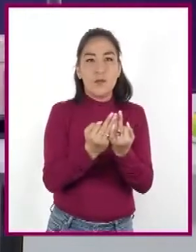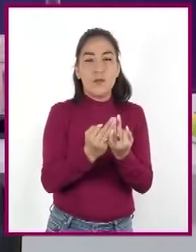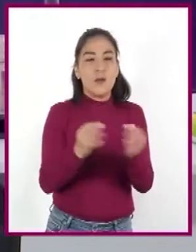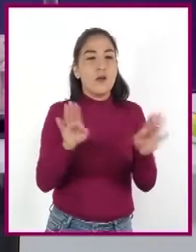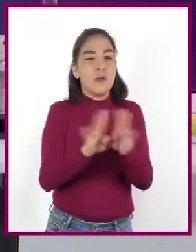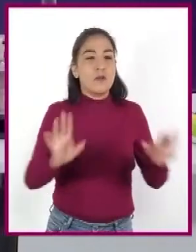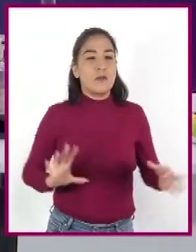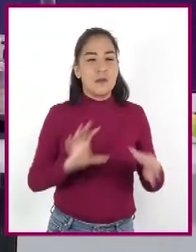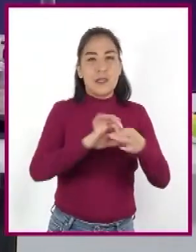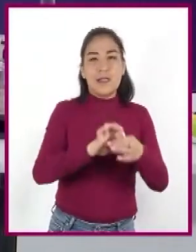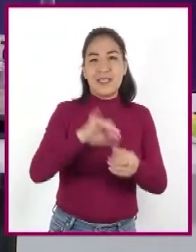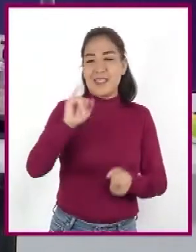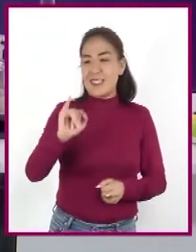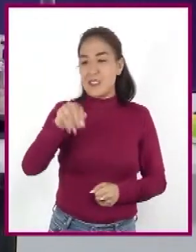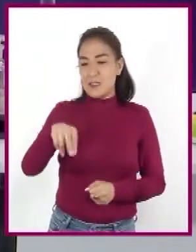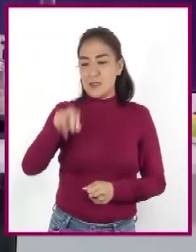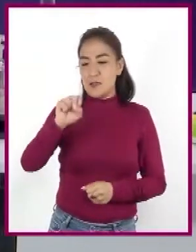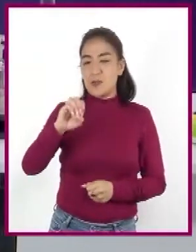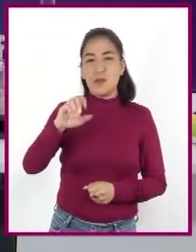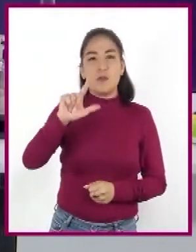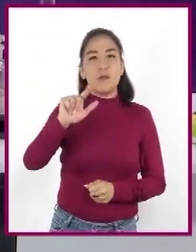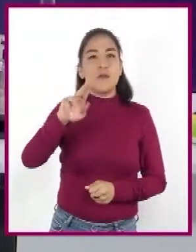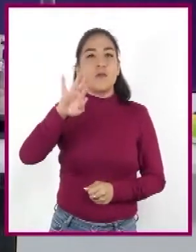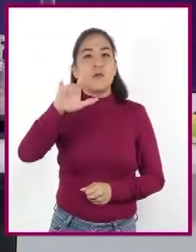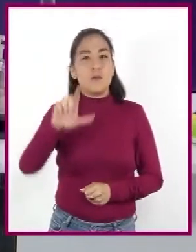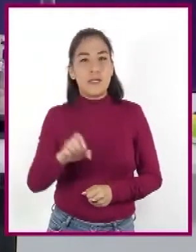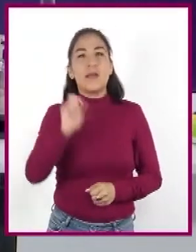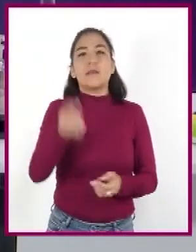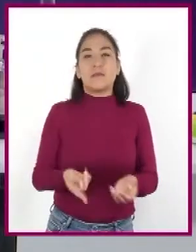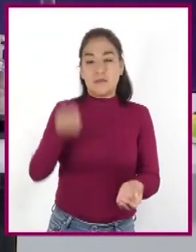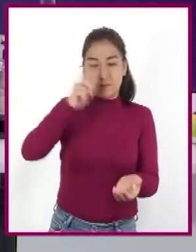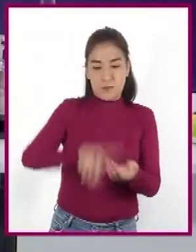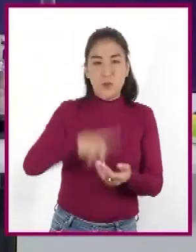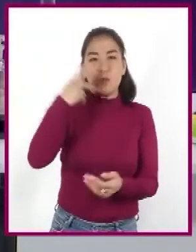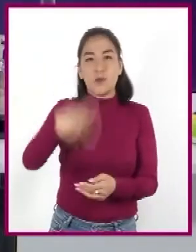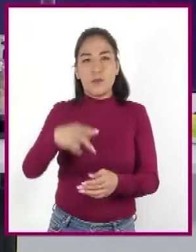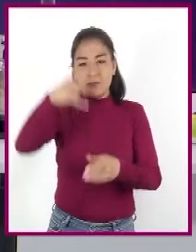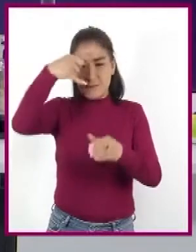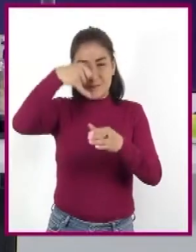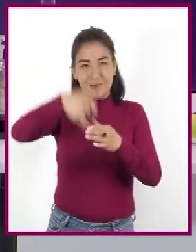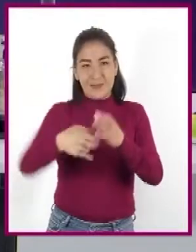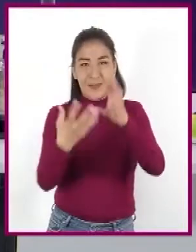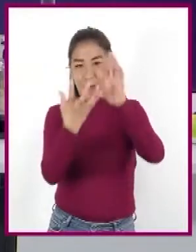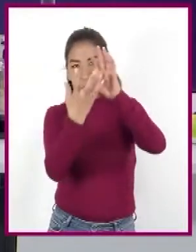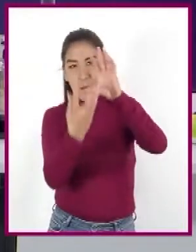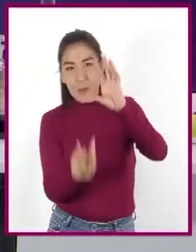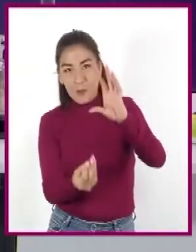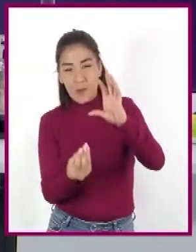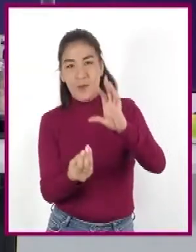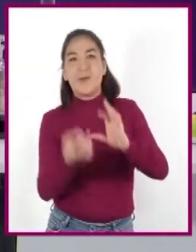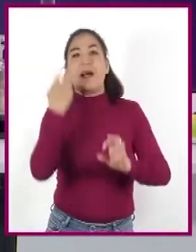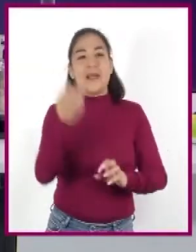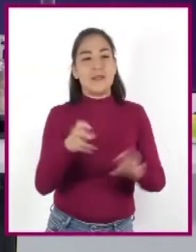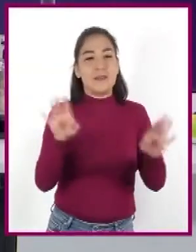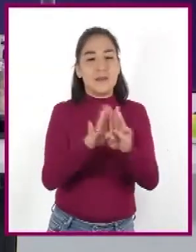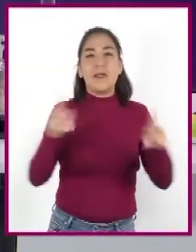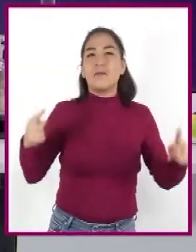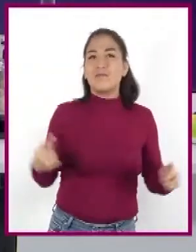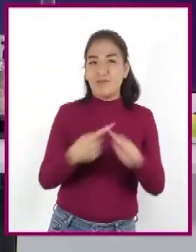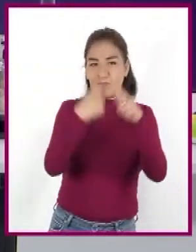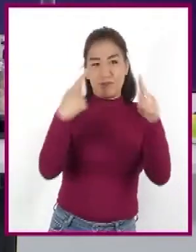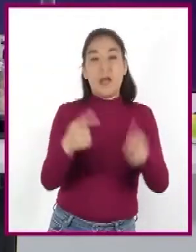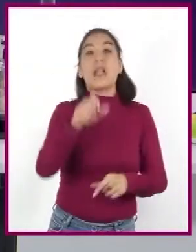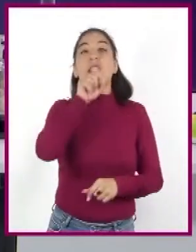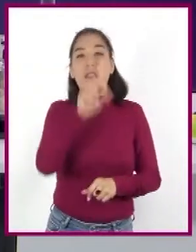sólido insoluble que se deposita en el fondo del recipiente donde se efectúa la reacción, o puede